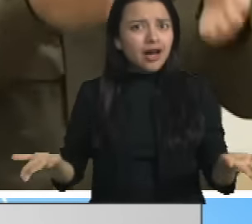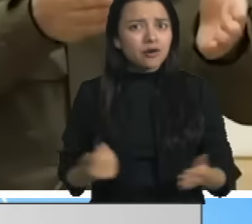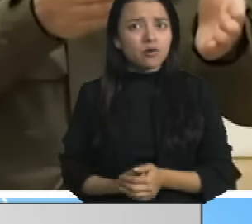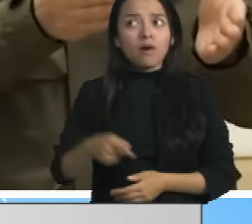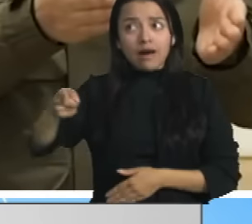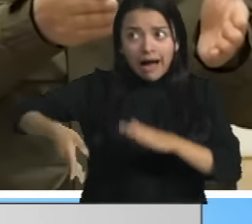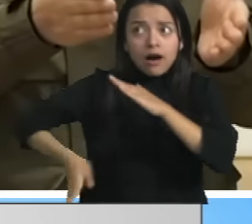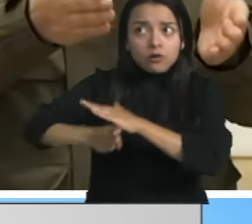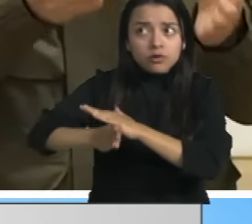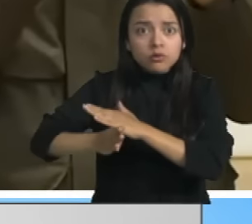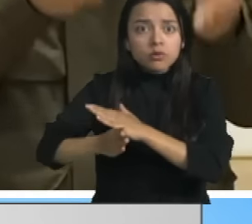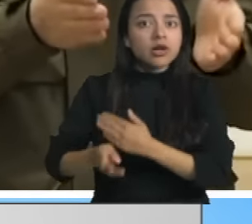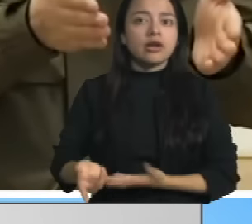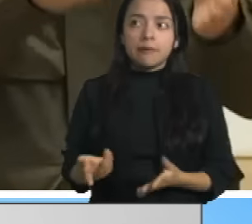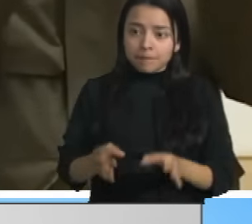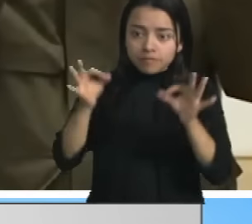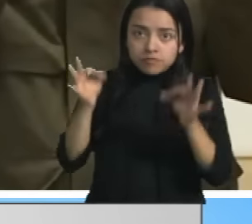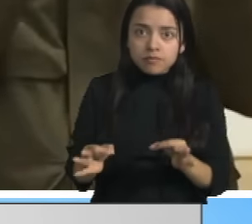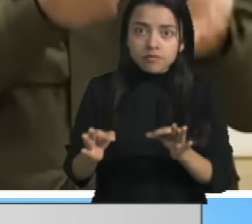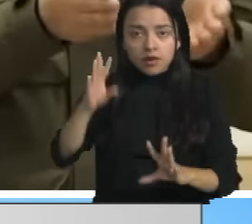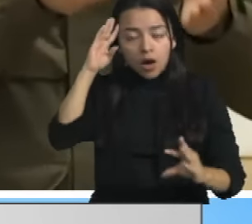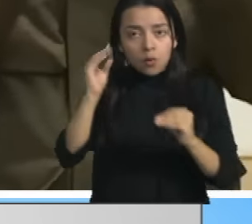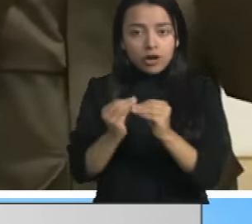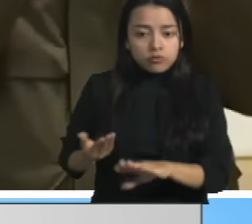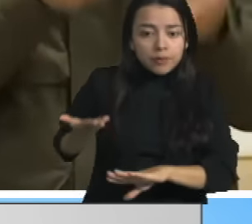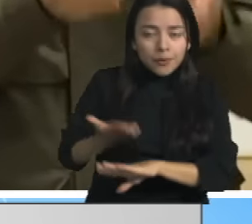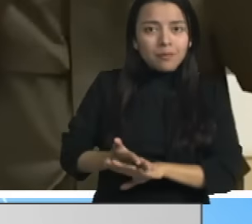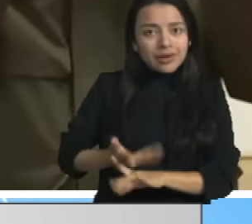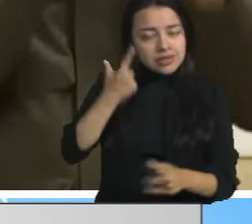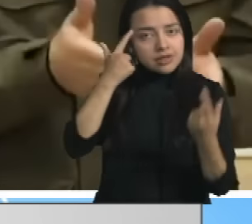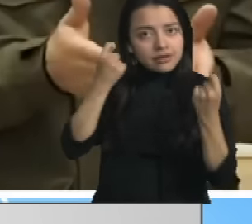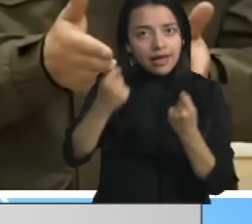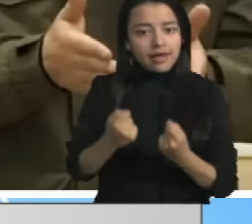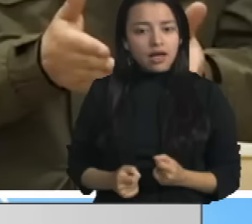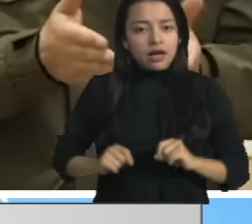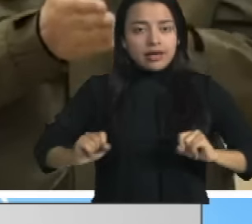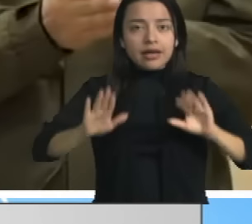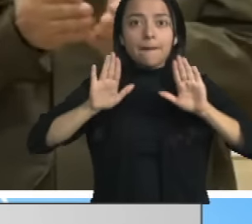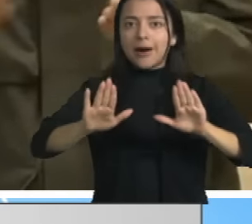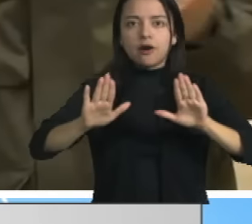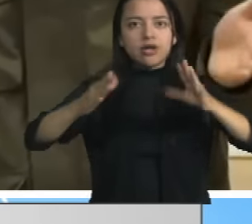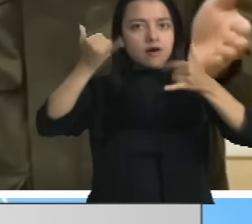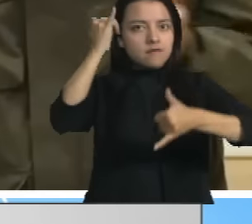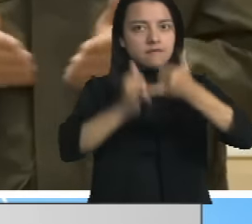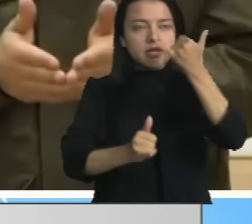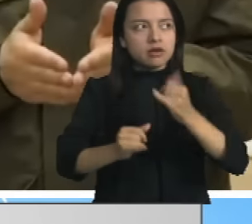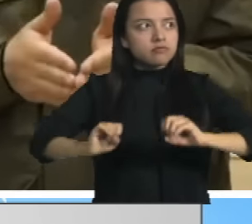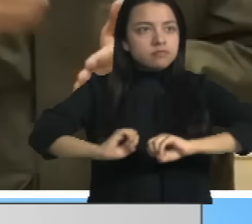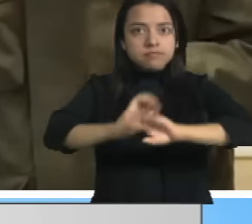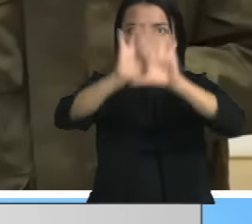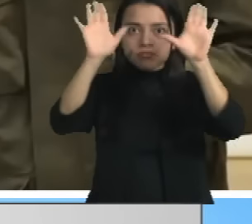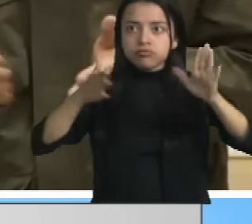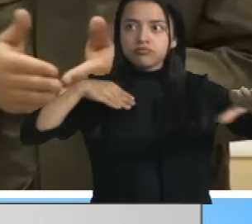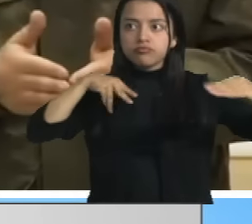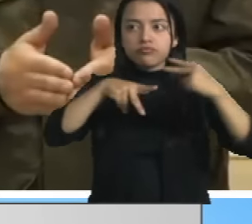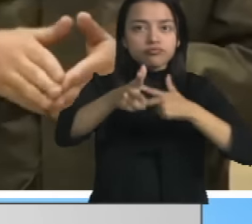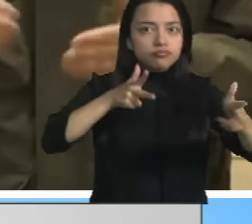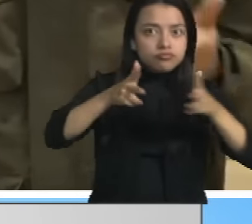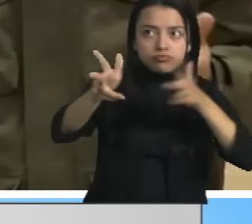a avanzar en esa negociación concreta y aterrizar una propuesta que permita levantar los bloqueos y garantizar que no tengamos problemas de